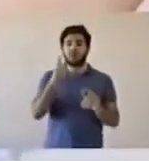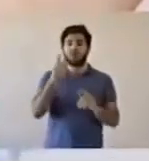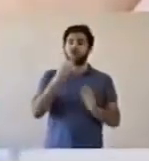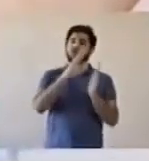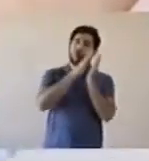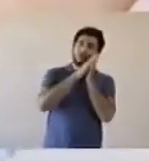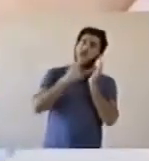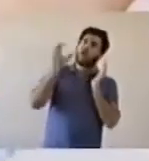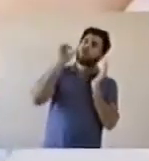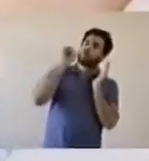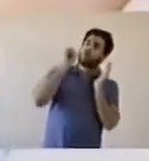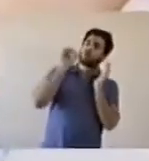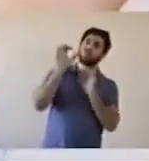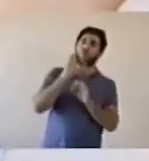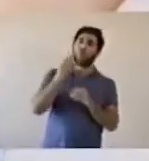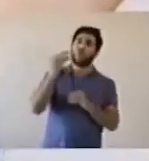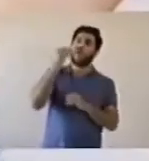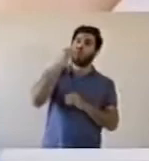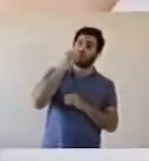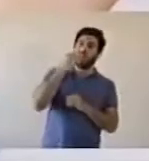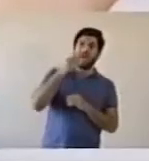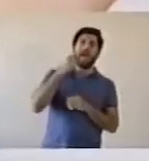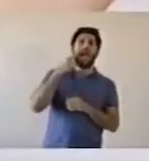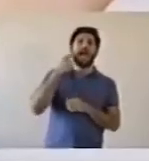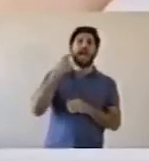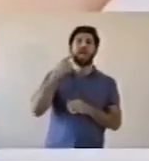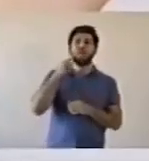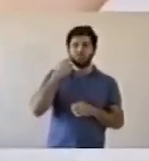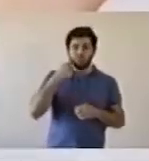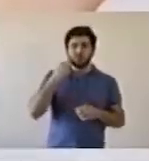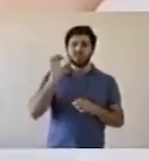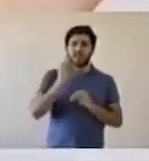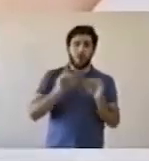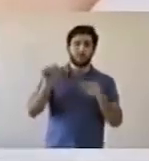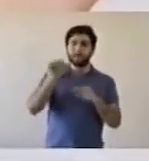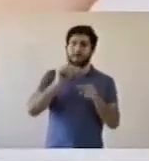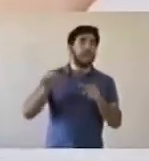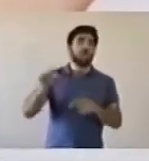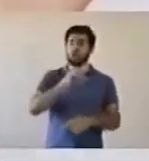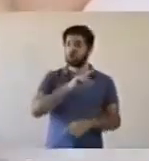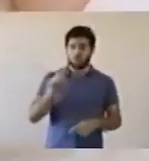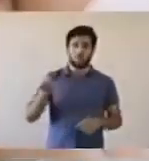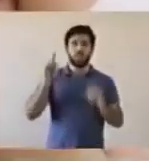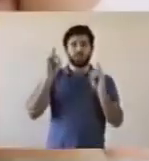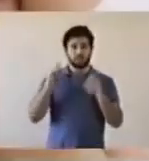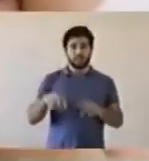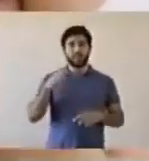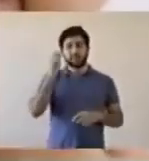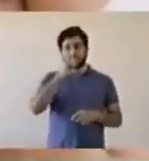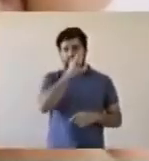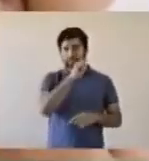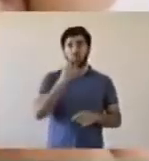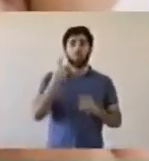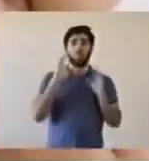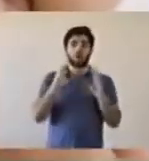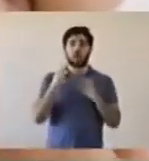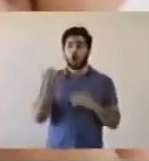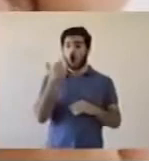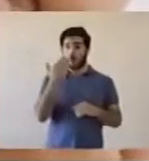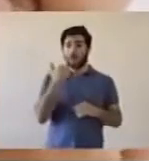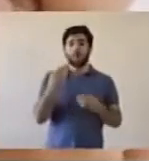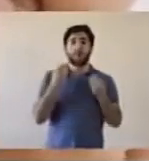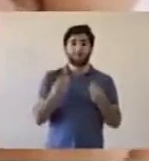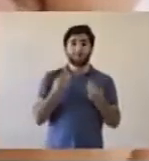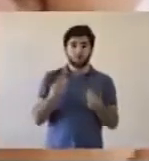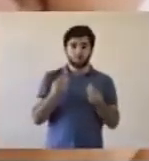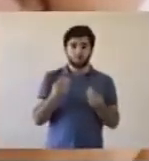cama con una pacha, ni con un chupete cubierto de miel o azúcar, mucho menos sin cepillarse. Controlar que no esté comiendo demasiado